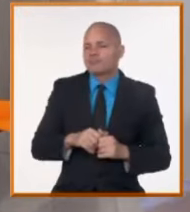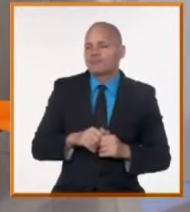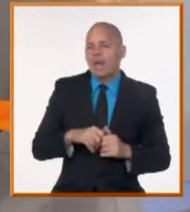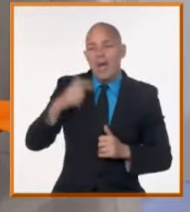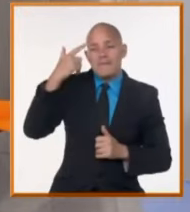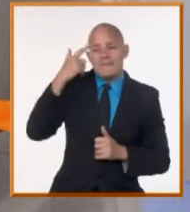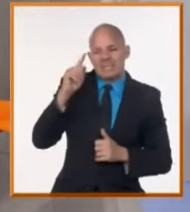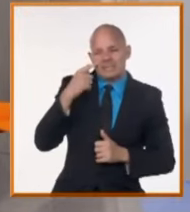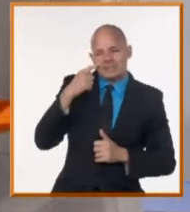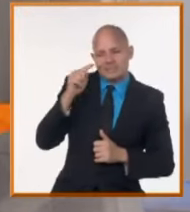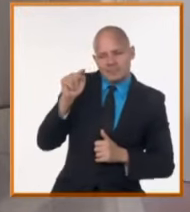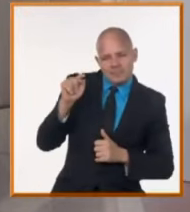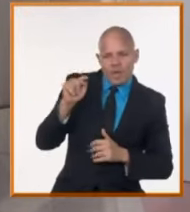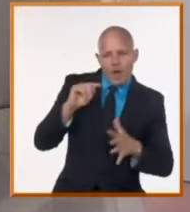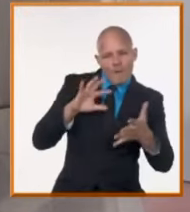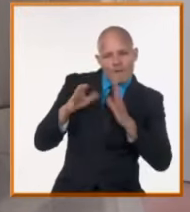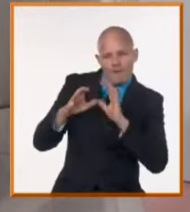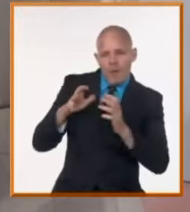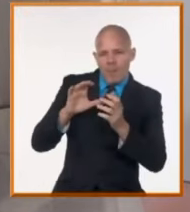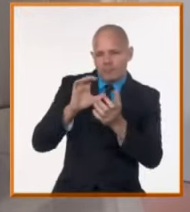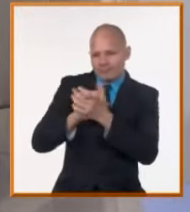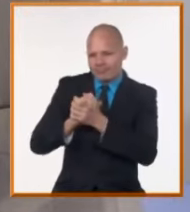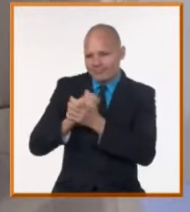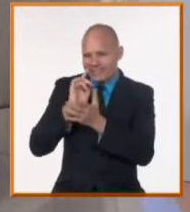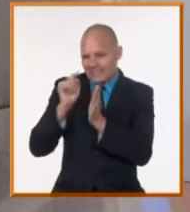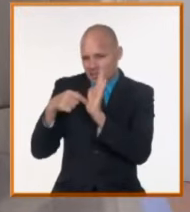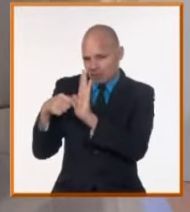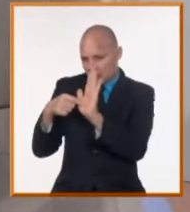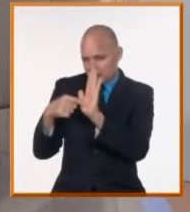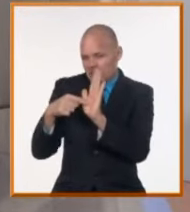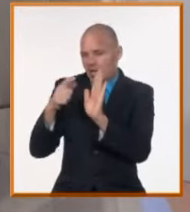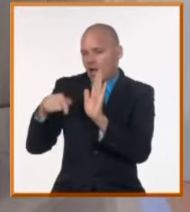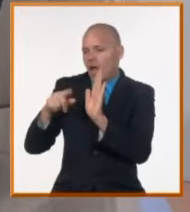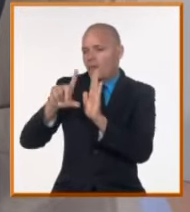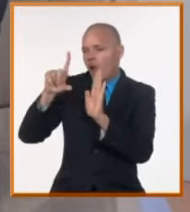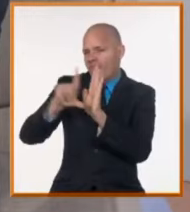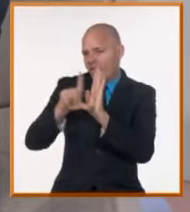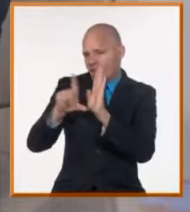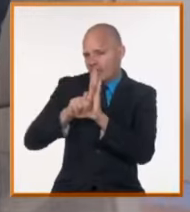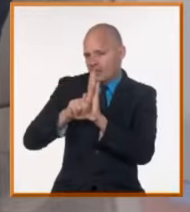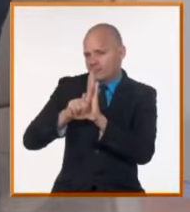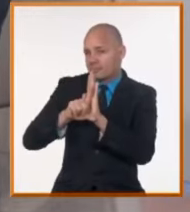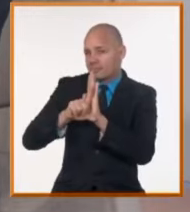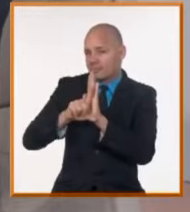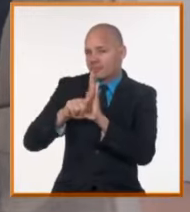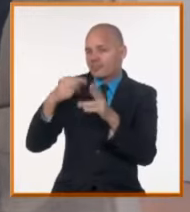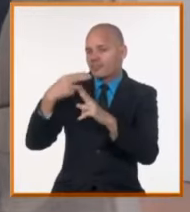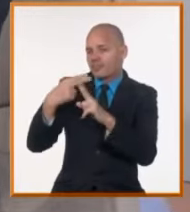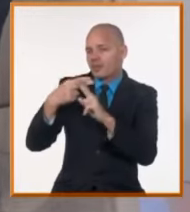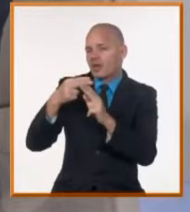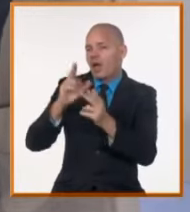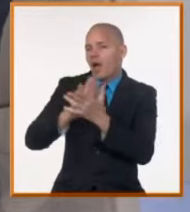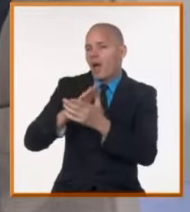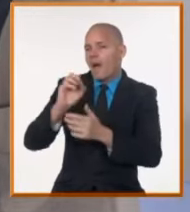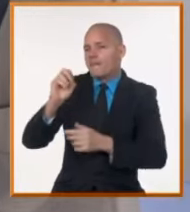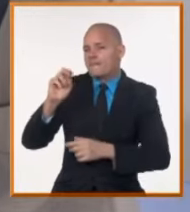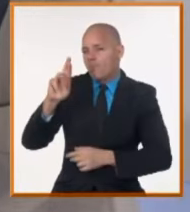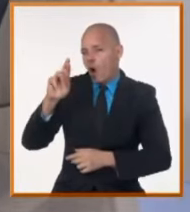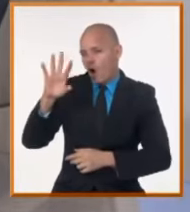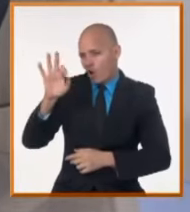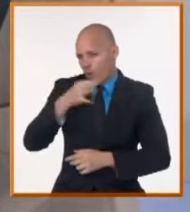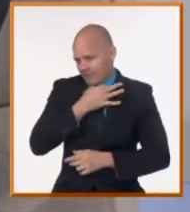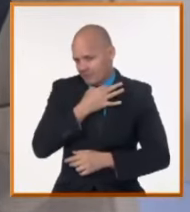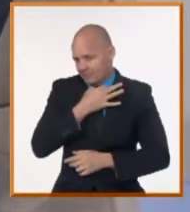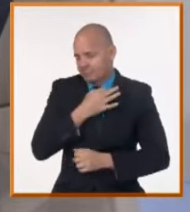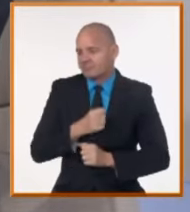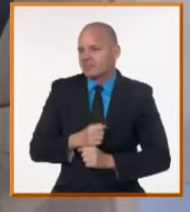fisuras, uh-huh. en la manera de interpretar la doctrina Monroe, fue incorporándole actualización y